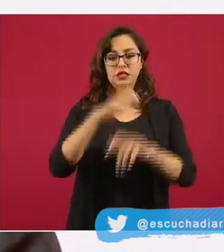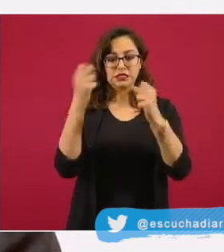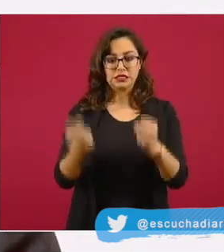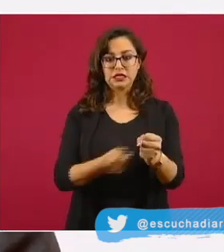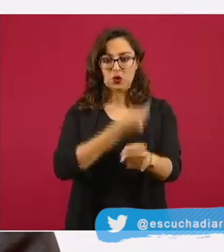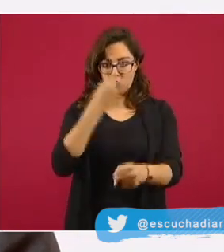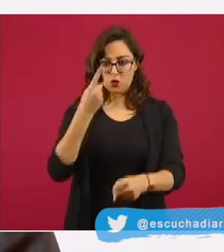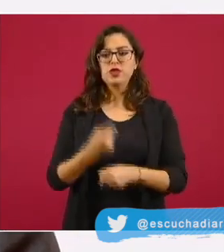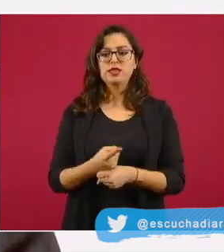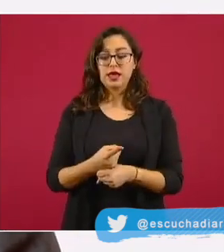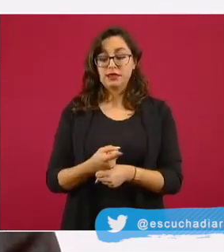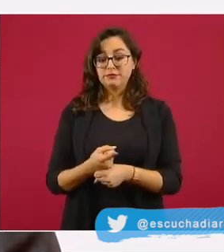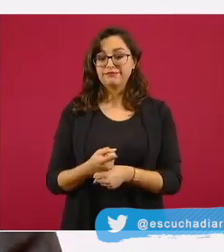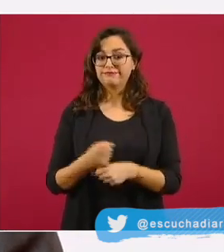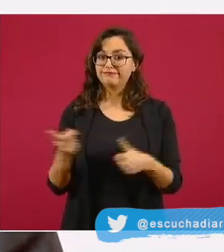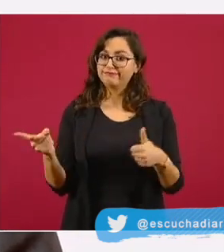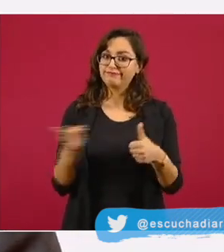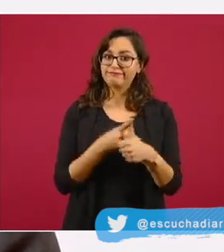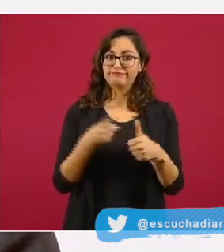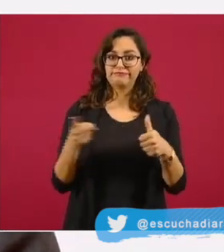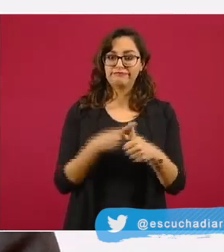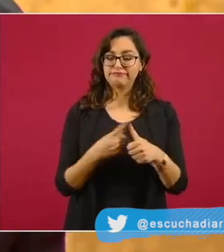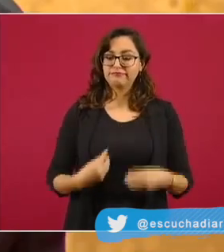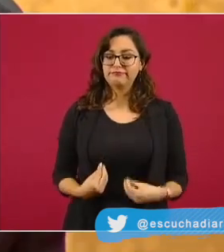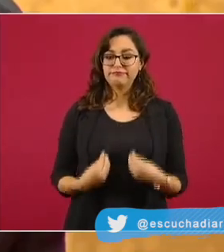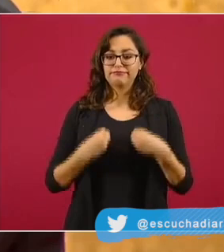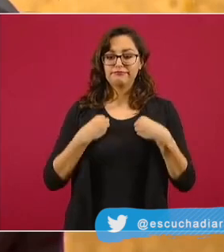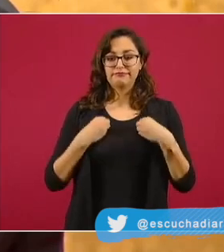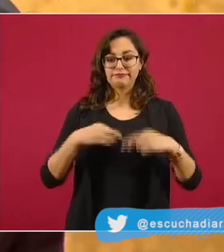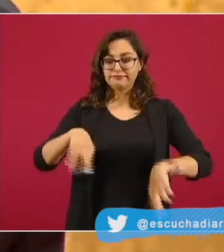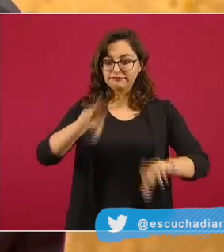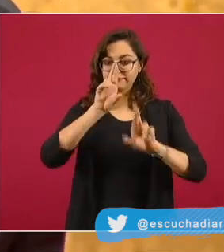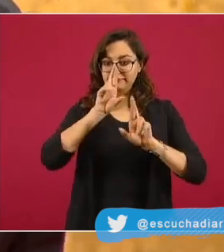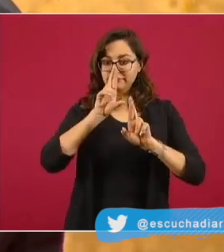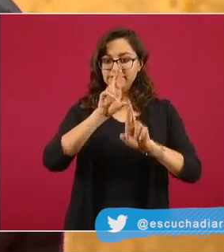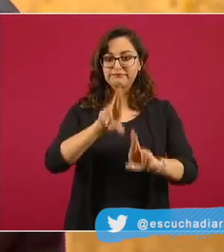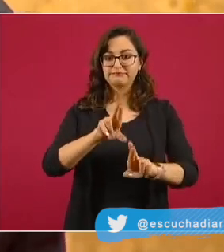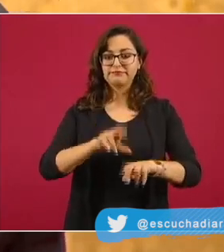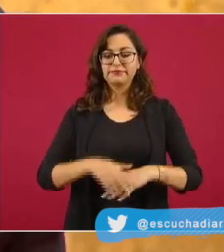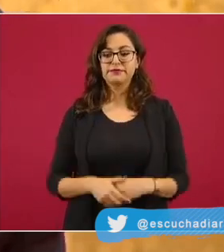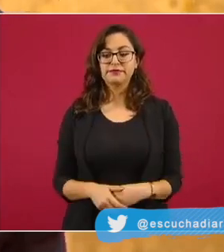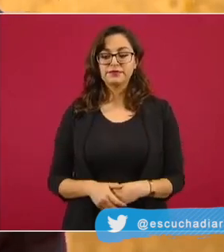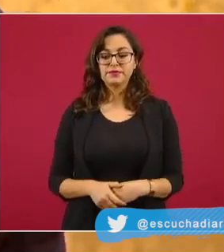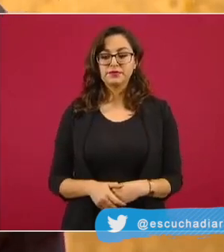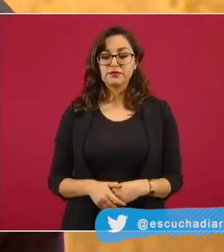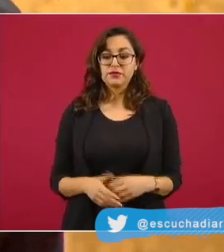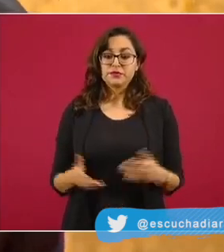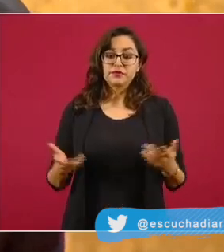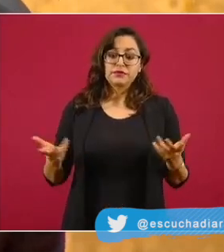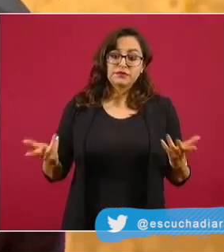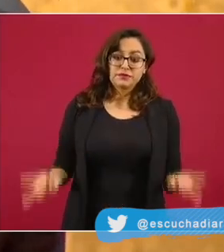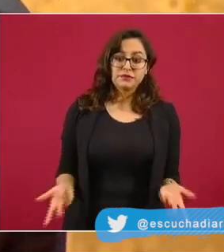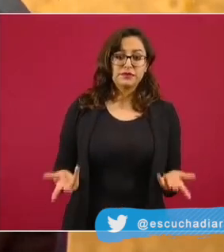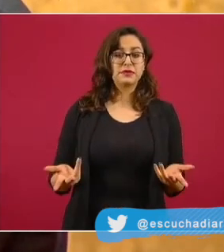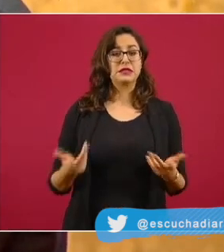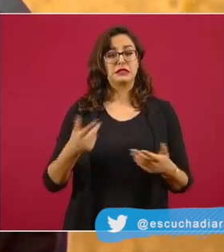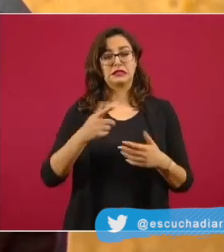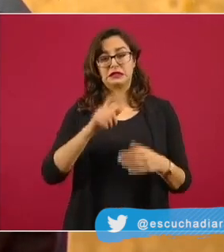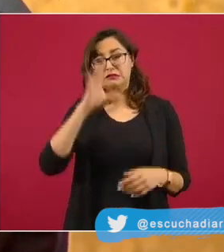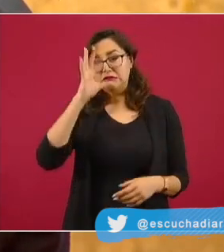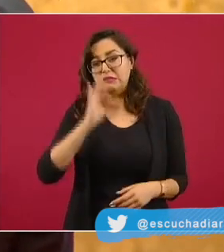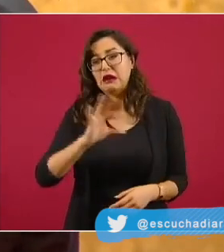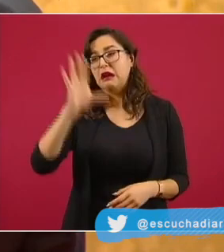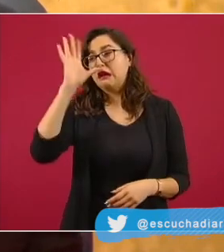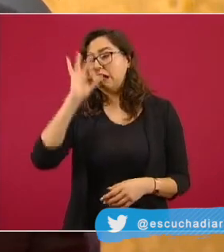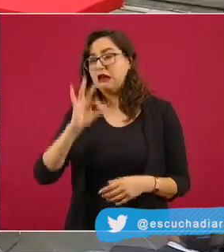priorizamos el respeto a la vida. En fin, a pesar de los vicios, el caos y la gravedad